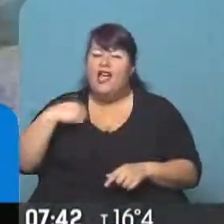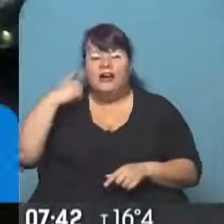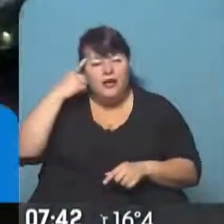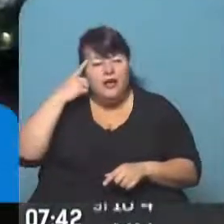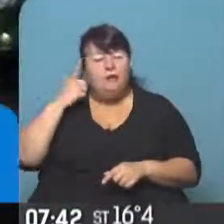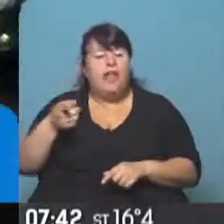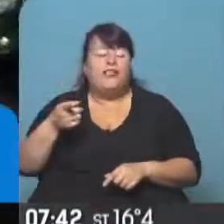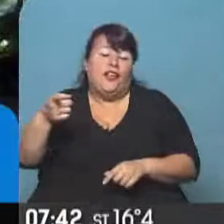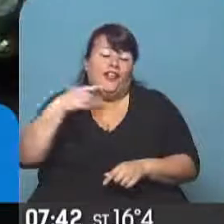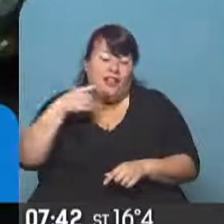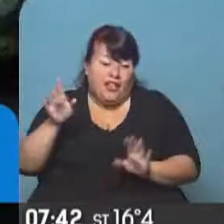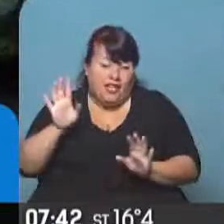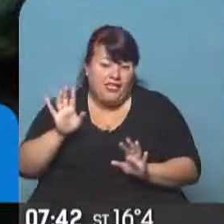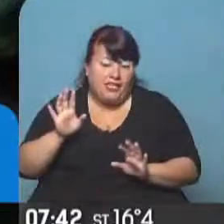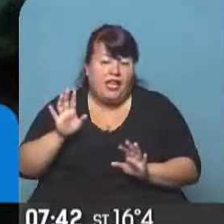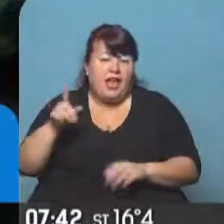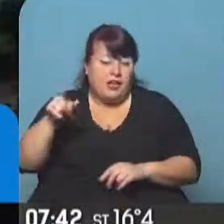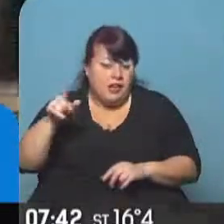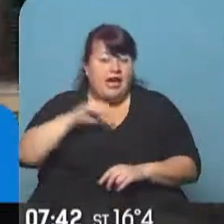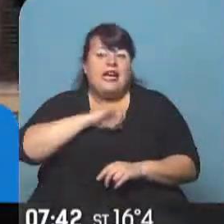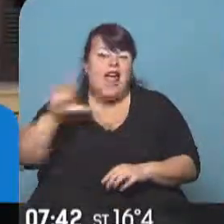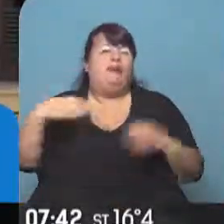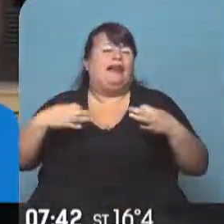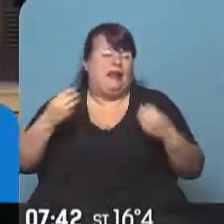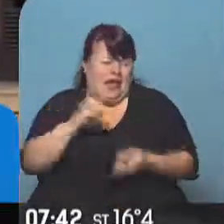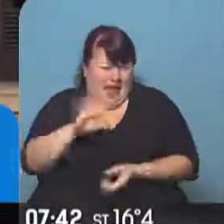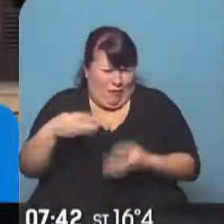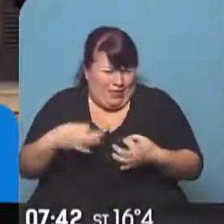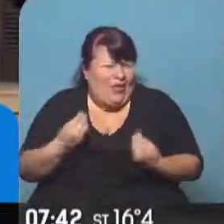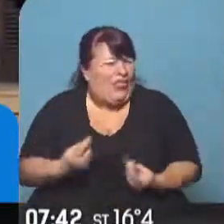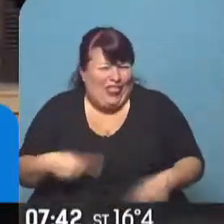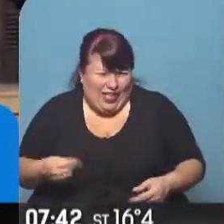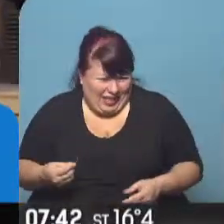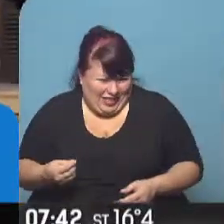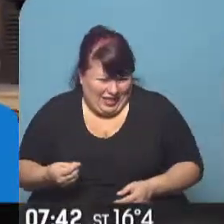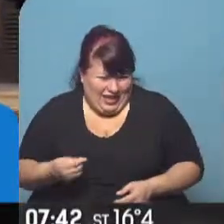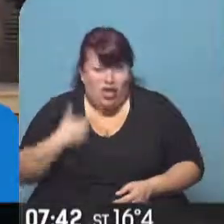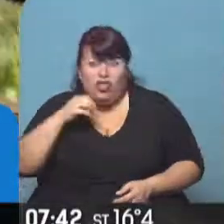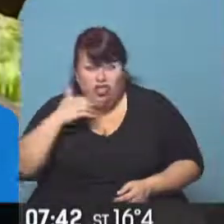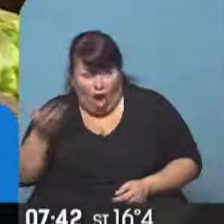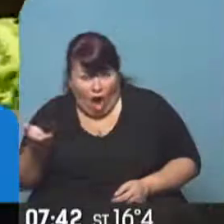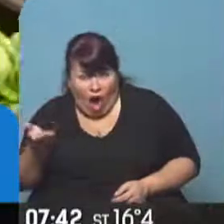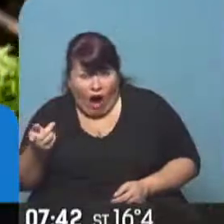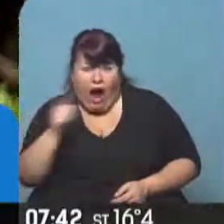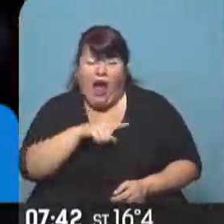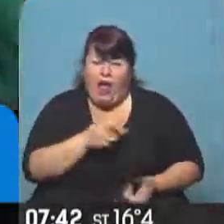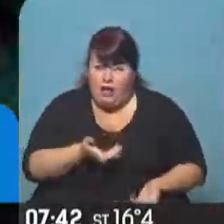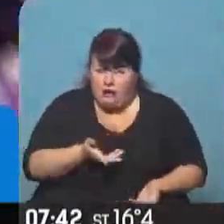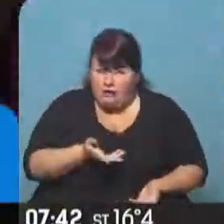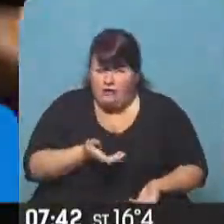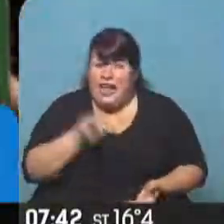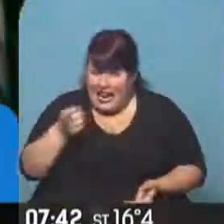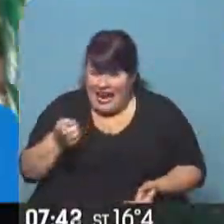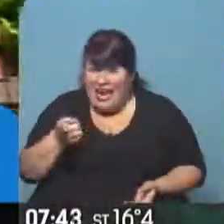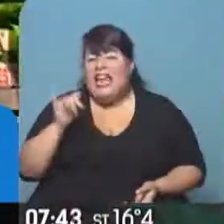está, dice supuestamente el campo está bien. ¿Qué campo está bien? ¿El soyero? ¿El sojero?